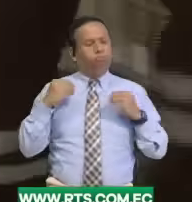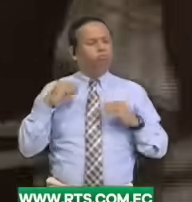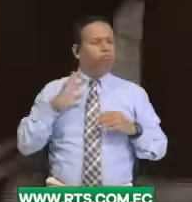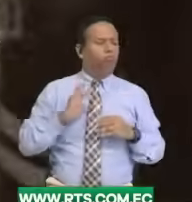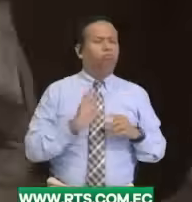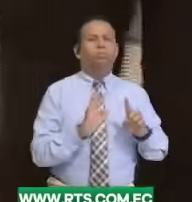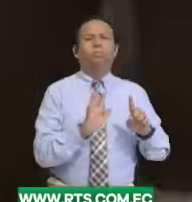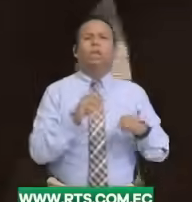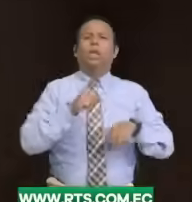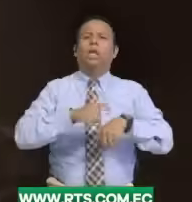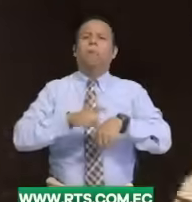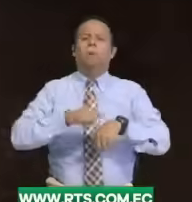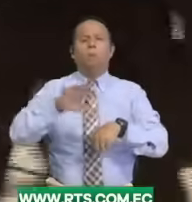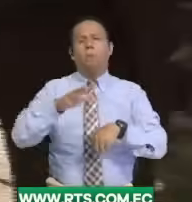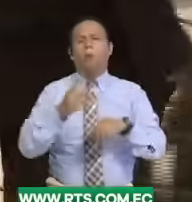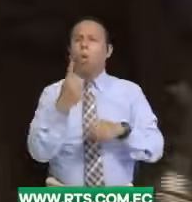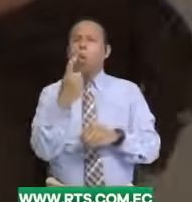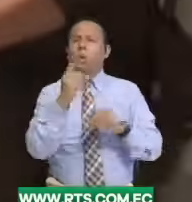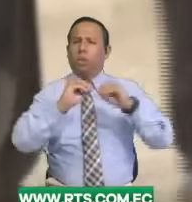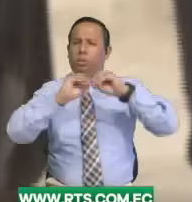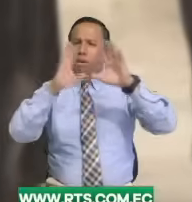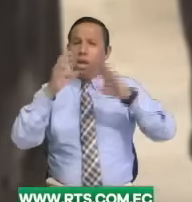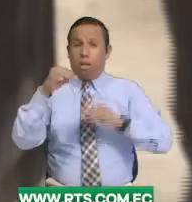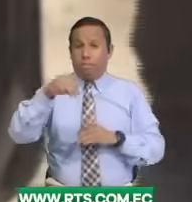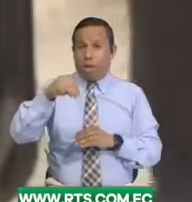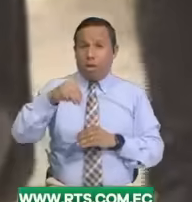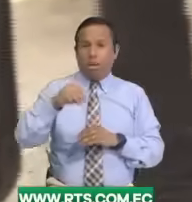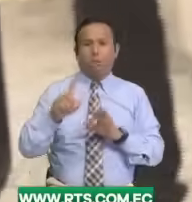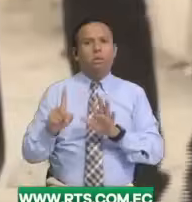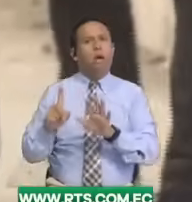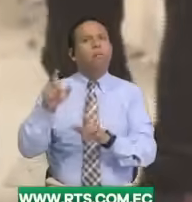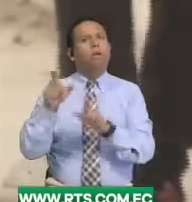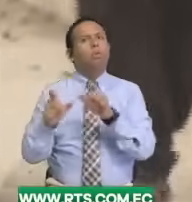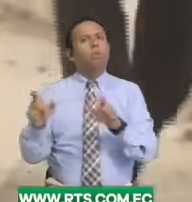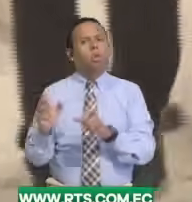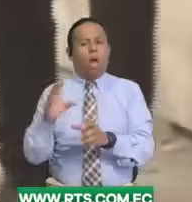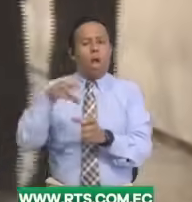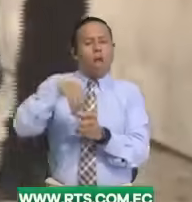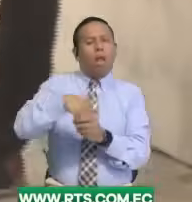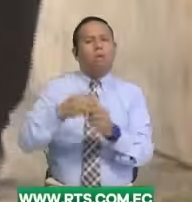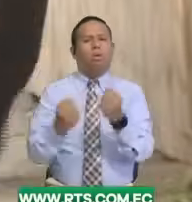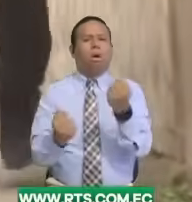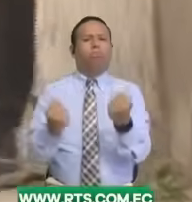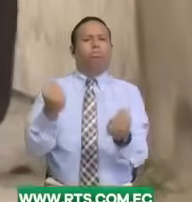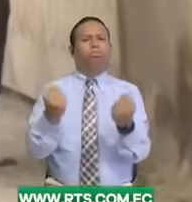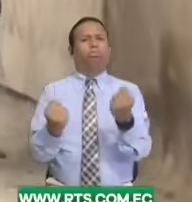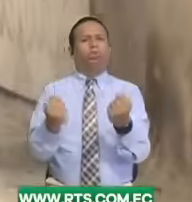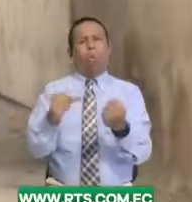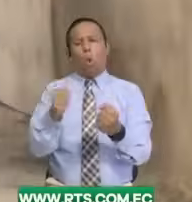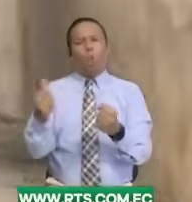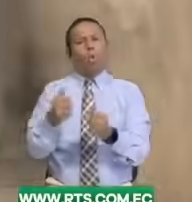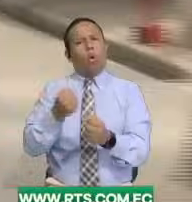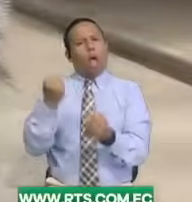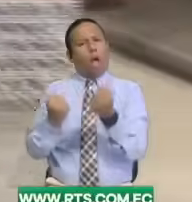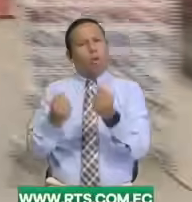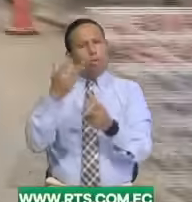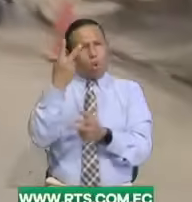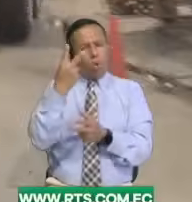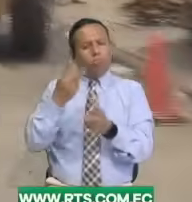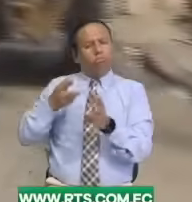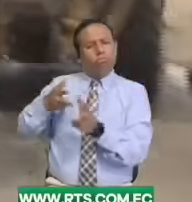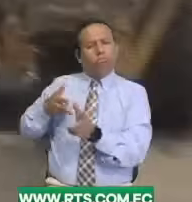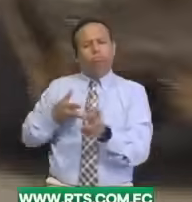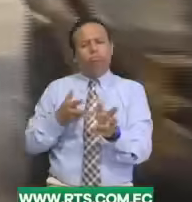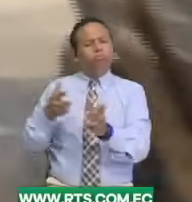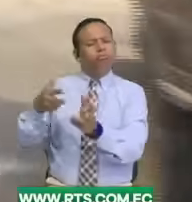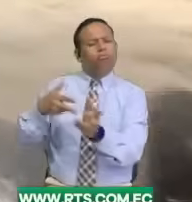Aproximadamente a las 11 de la mañana de este martes, 6 sujetos a bordo de una camioneta y un vehículo sedán llegaron hasta